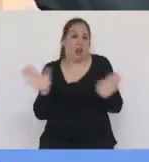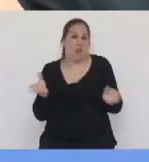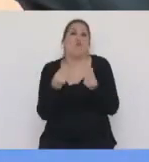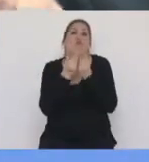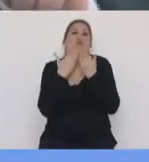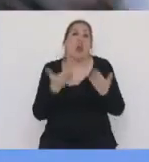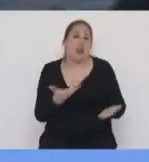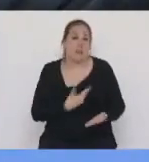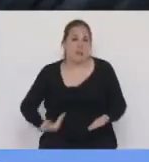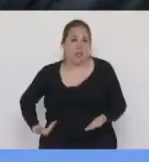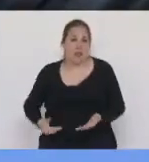gracias señora presidenta